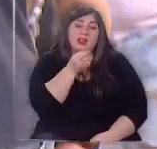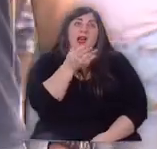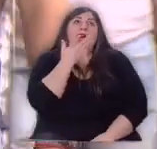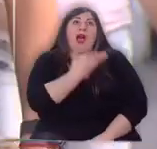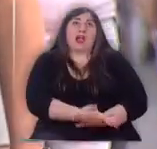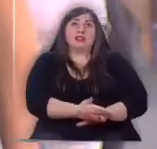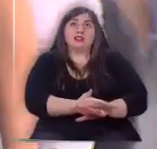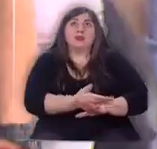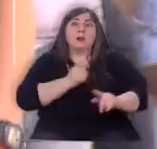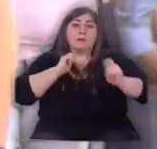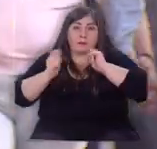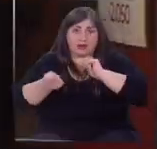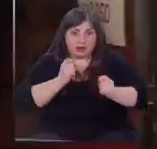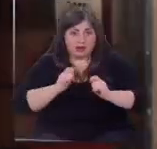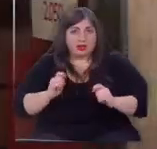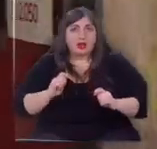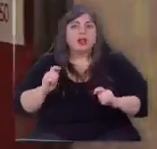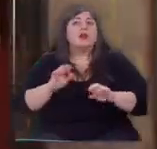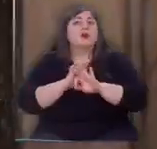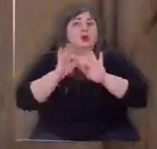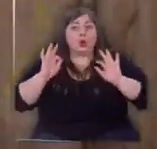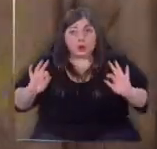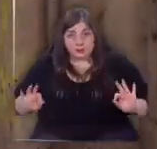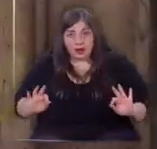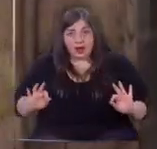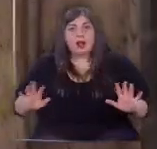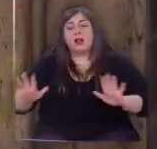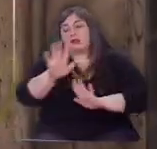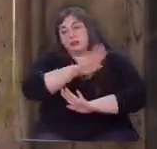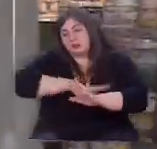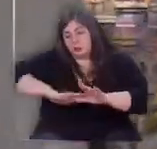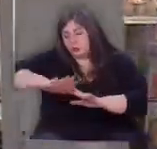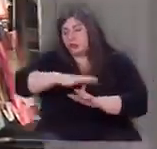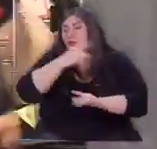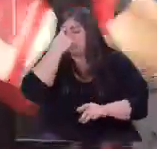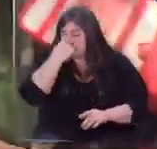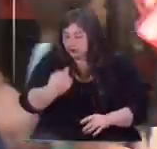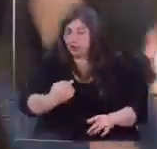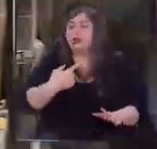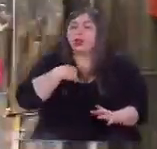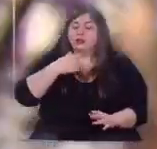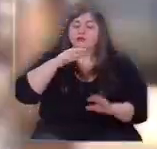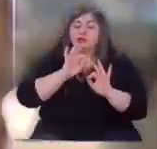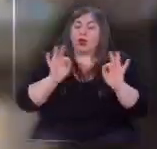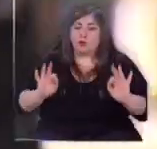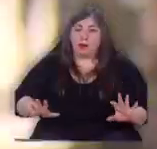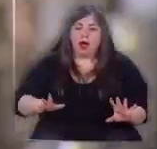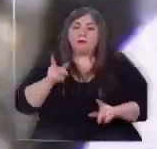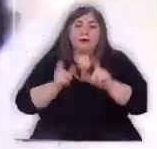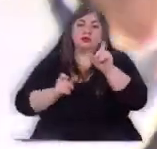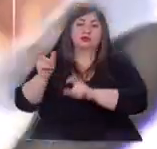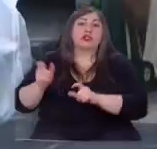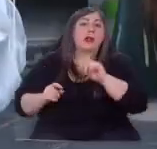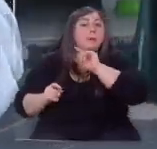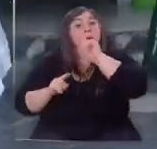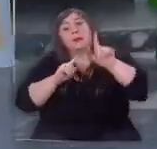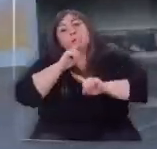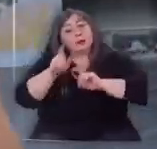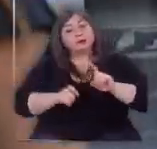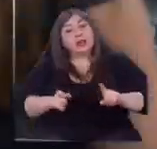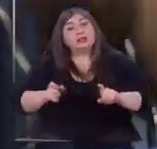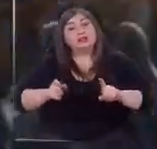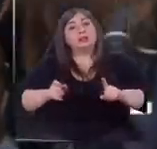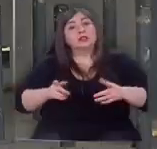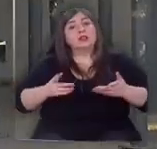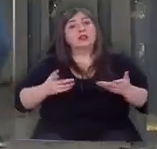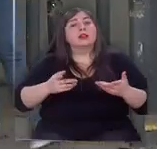percepción de riesgo, es normal, la situación es muy seria y es normal que la gente esté preguntándose si